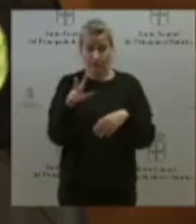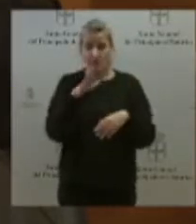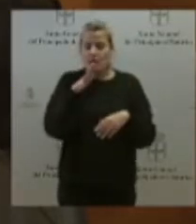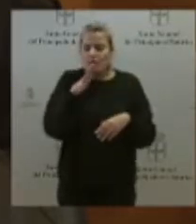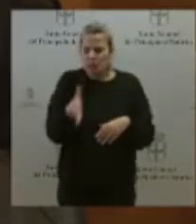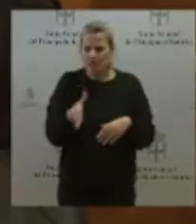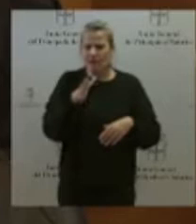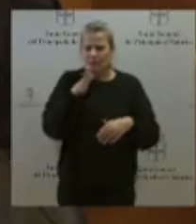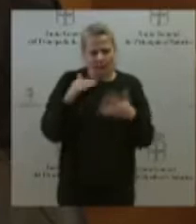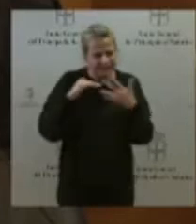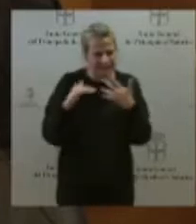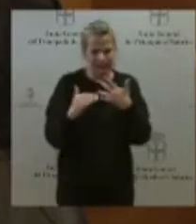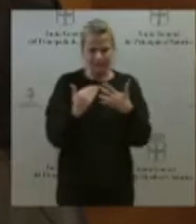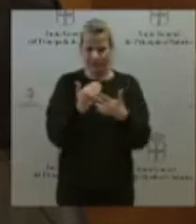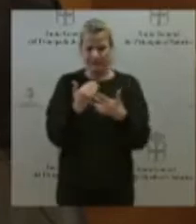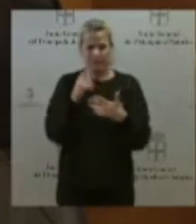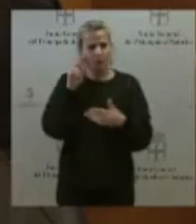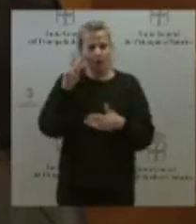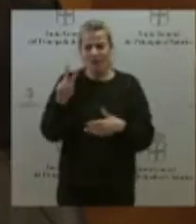ahora tras haber arriesgado sus vidas?